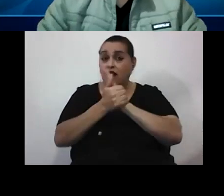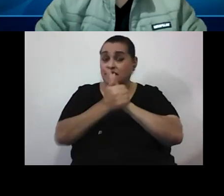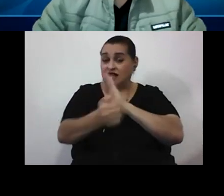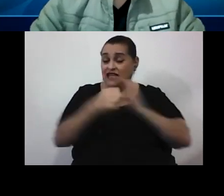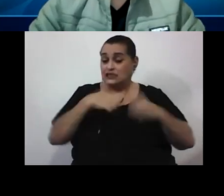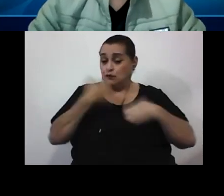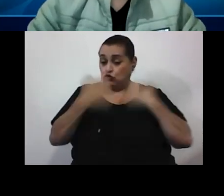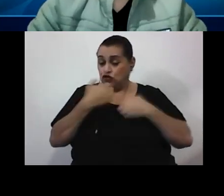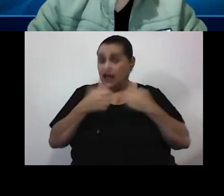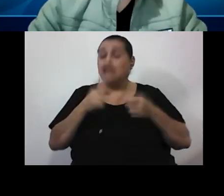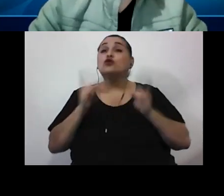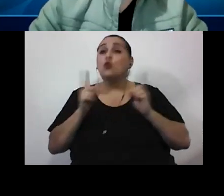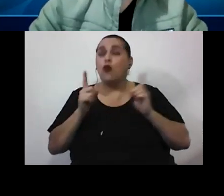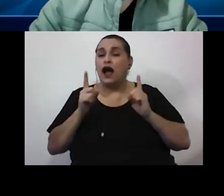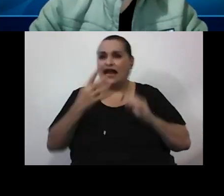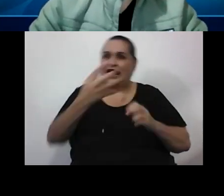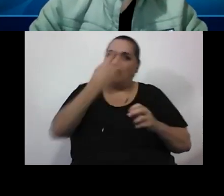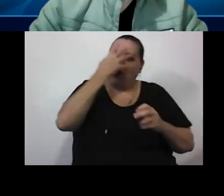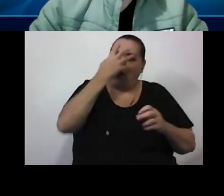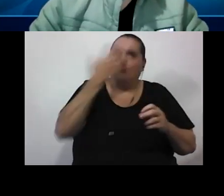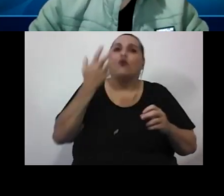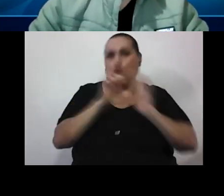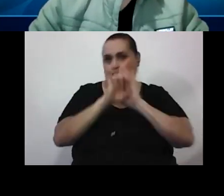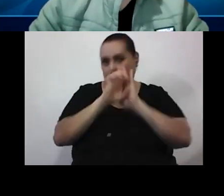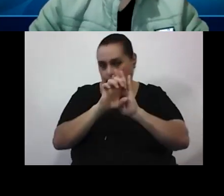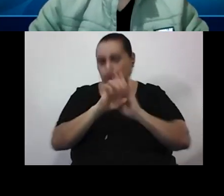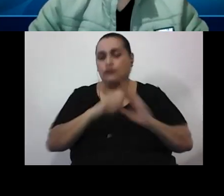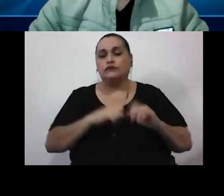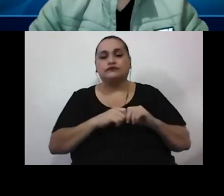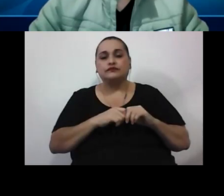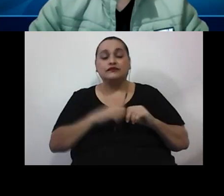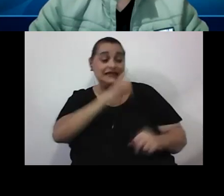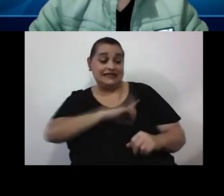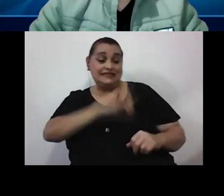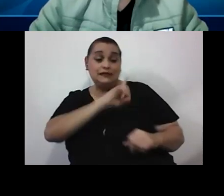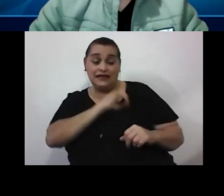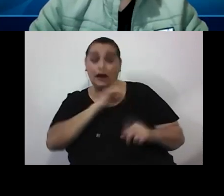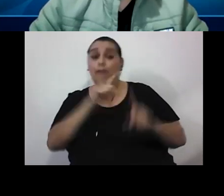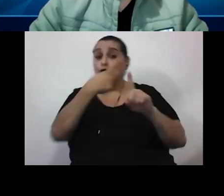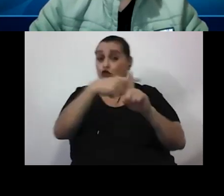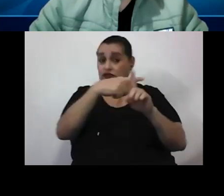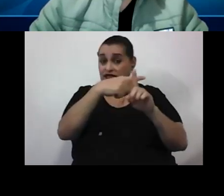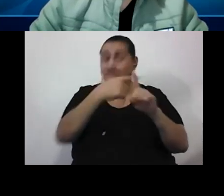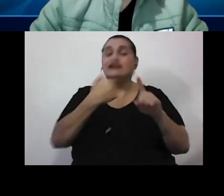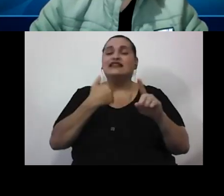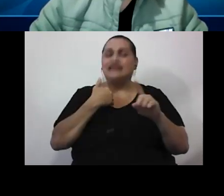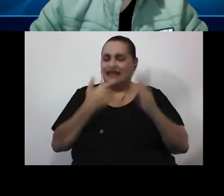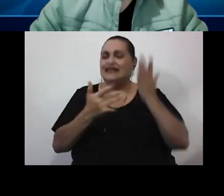cuál: manejo del enojo, por ejemplo. Y la disciplina positiva también tiene algunas